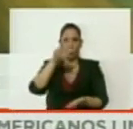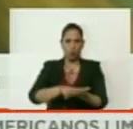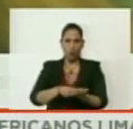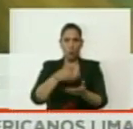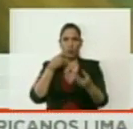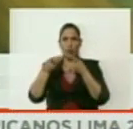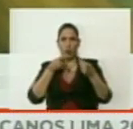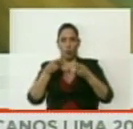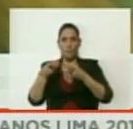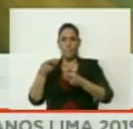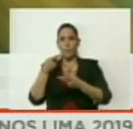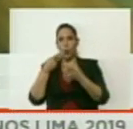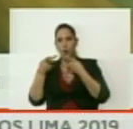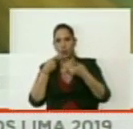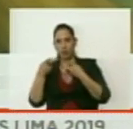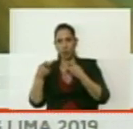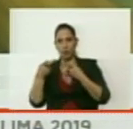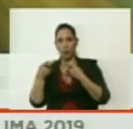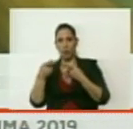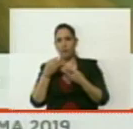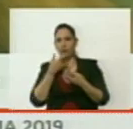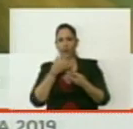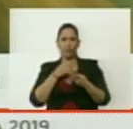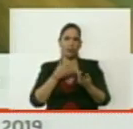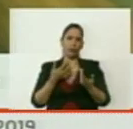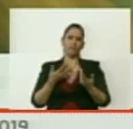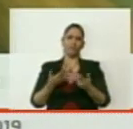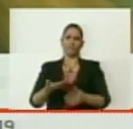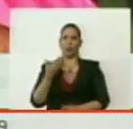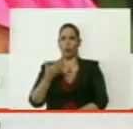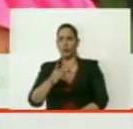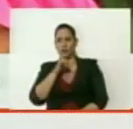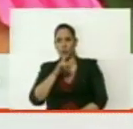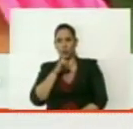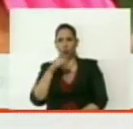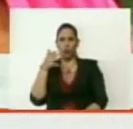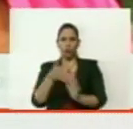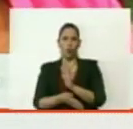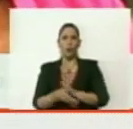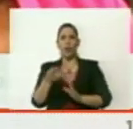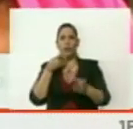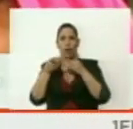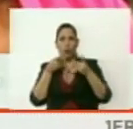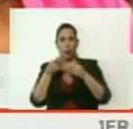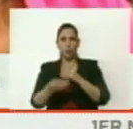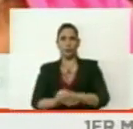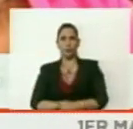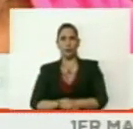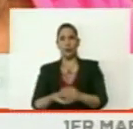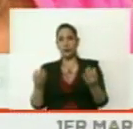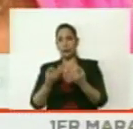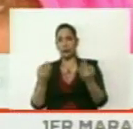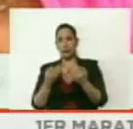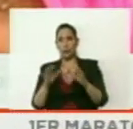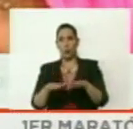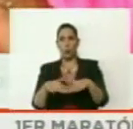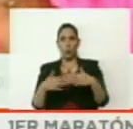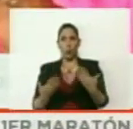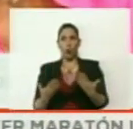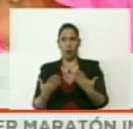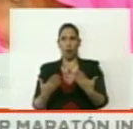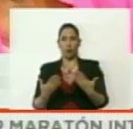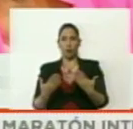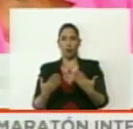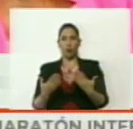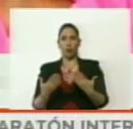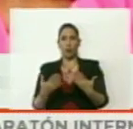político. Vendrán importantes noticias y acuerdos de ese diálogo, siempre y cuando desde